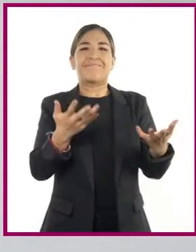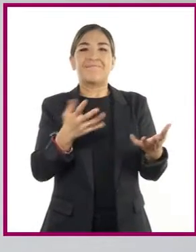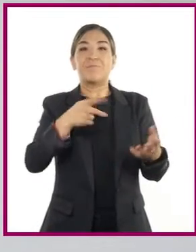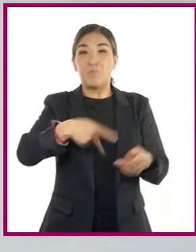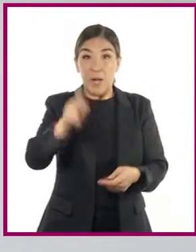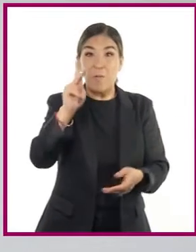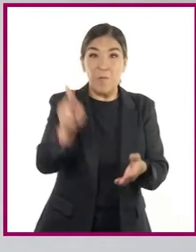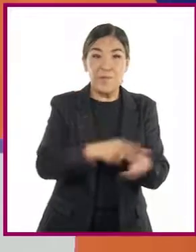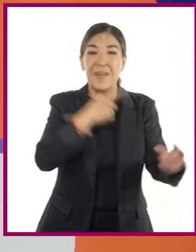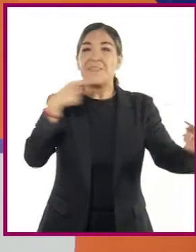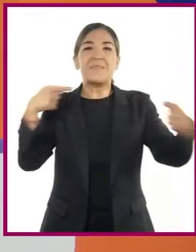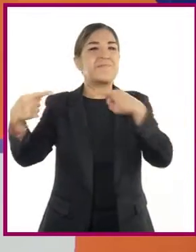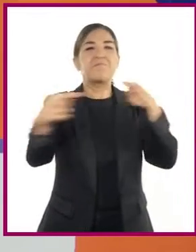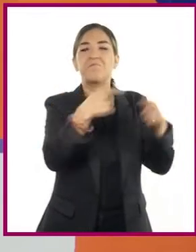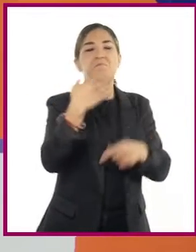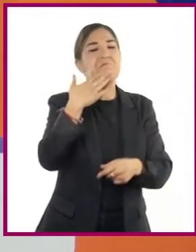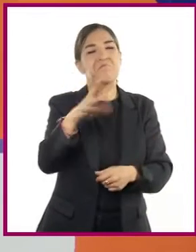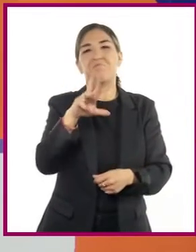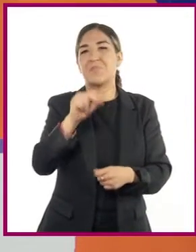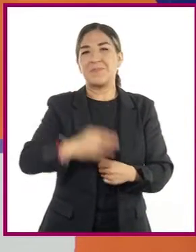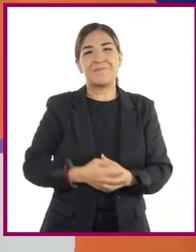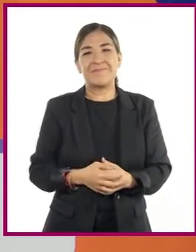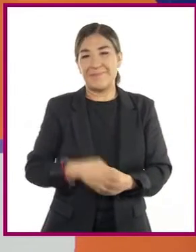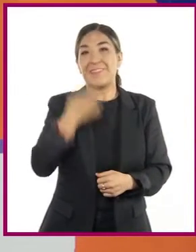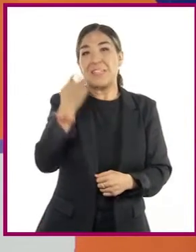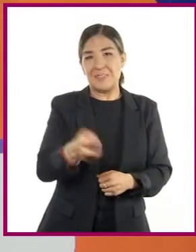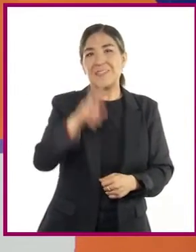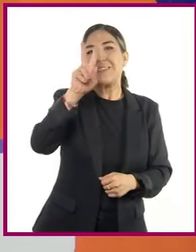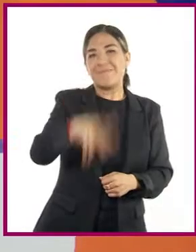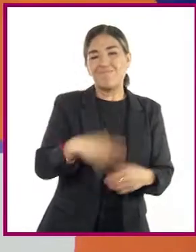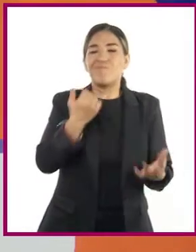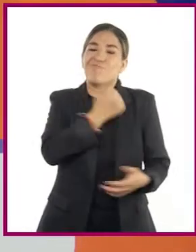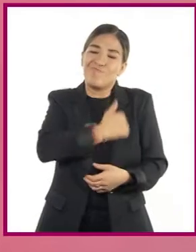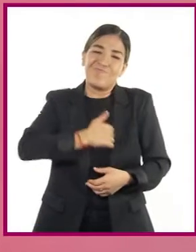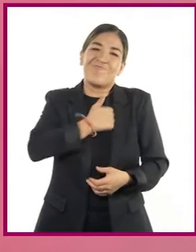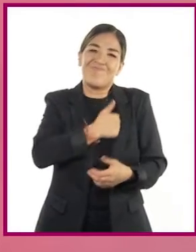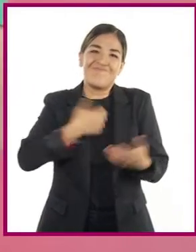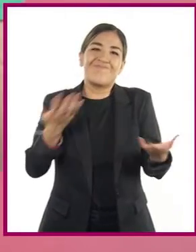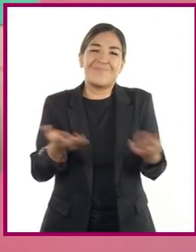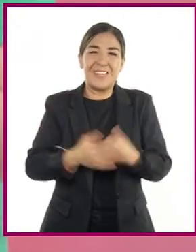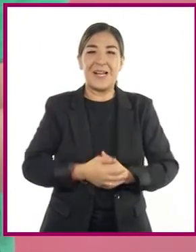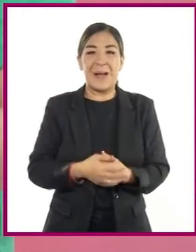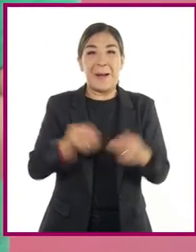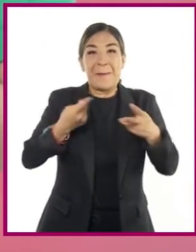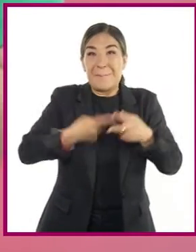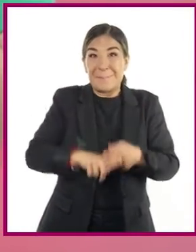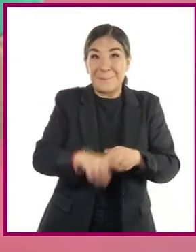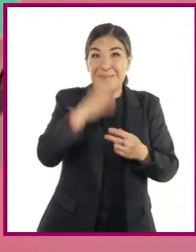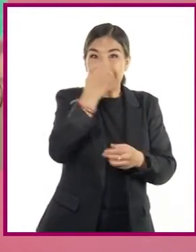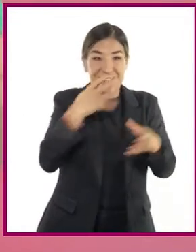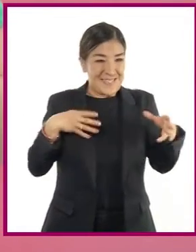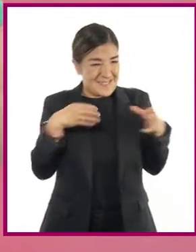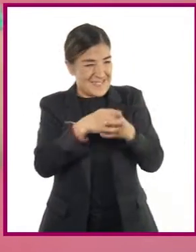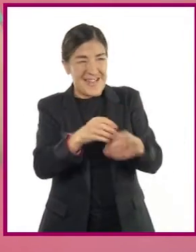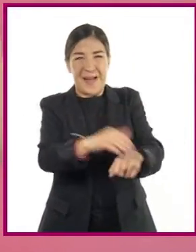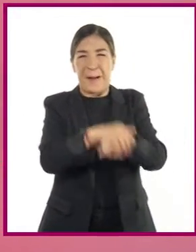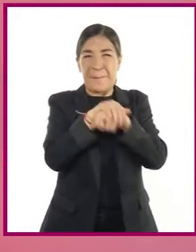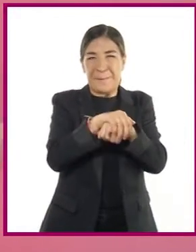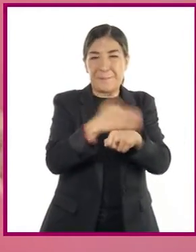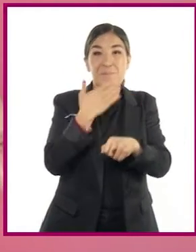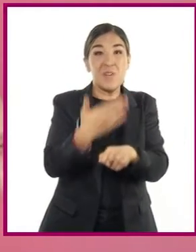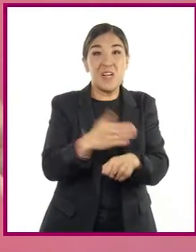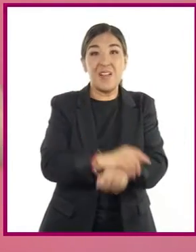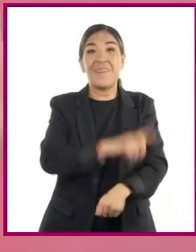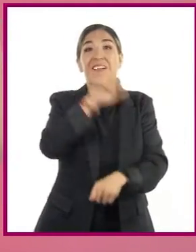a llevarnos bien. Y de verdad fue una lástima. Al principio de año éramos todos muy amigos, pero como no